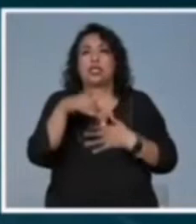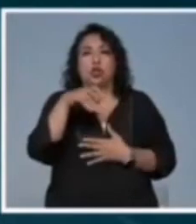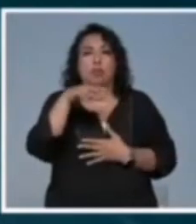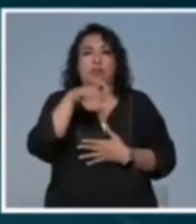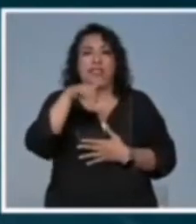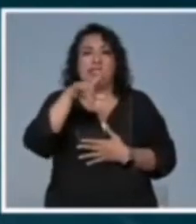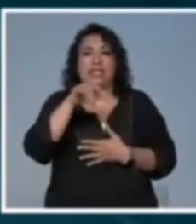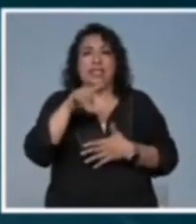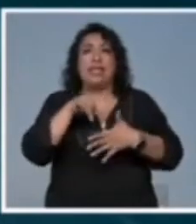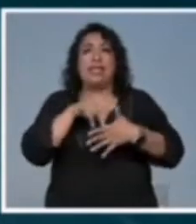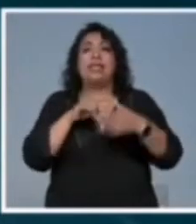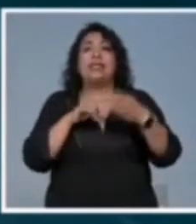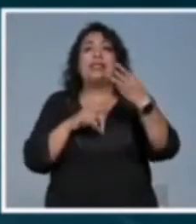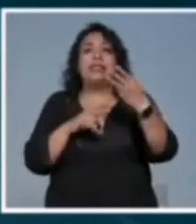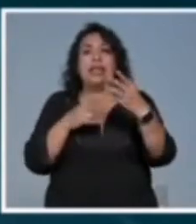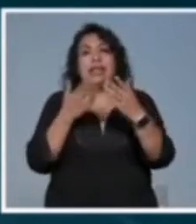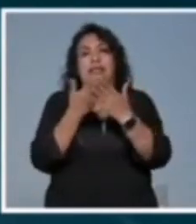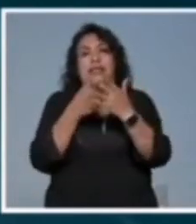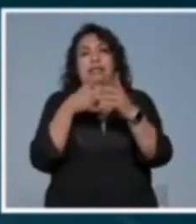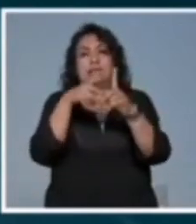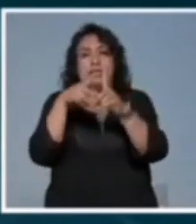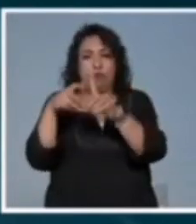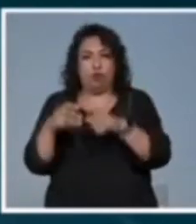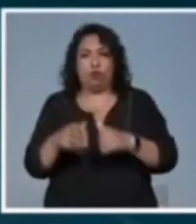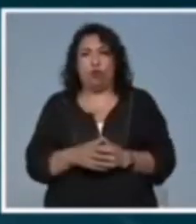de Ana Laura Calderón y 3 animaciones.